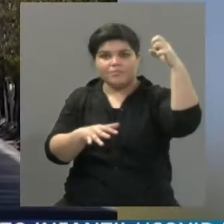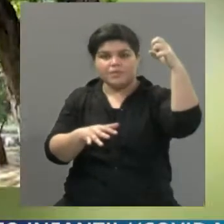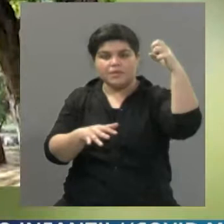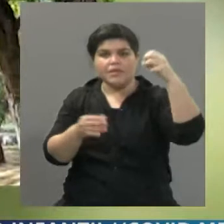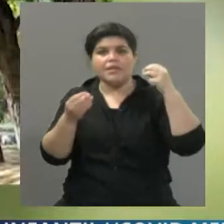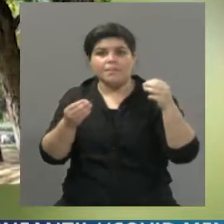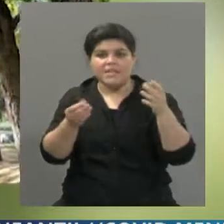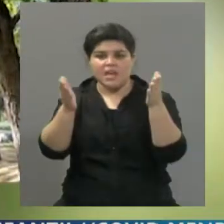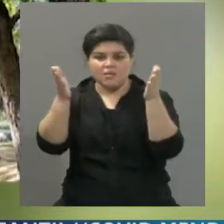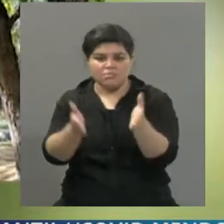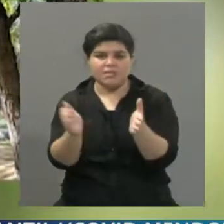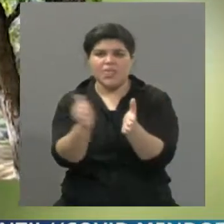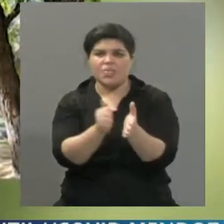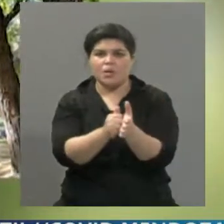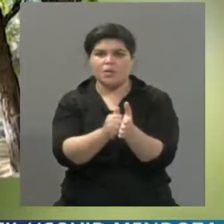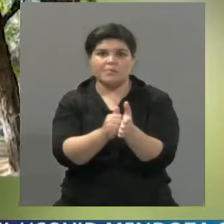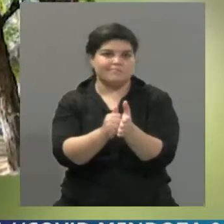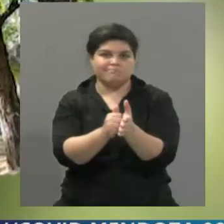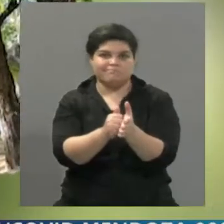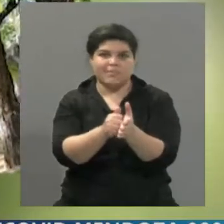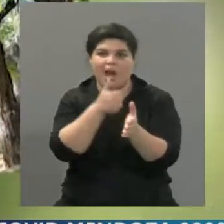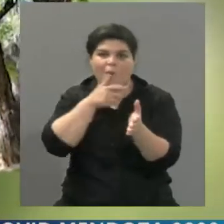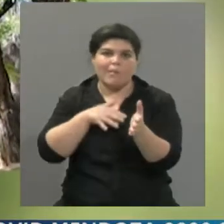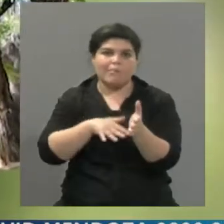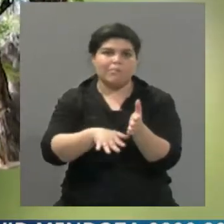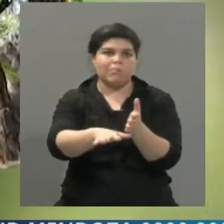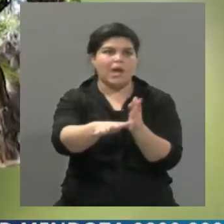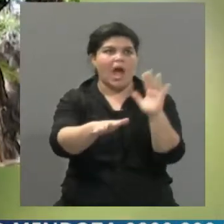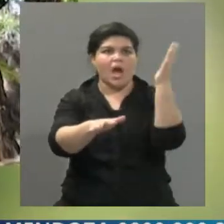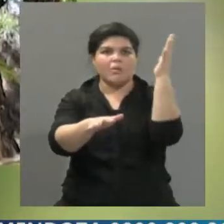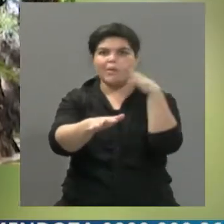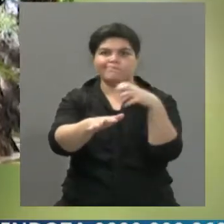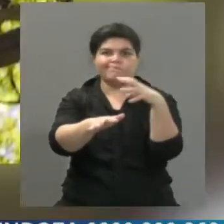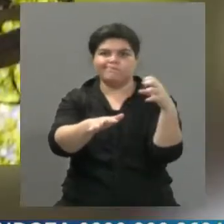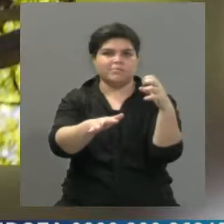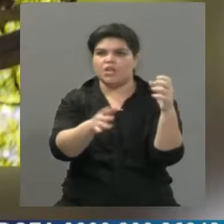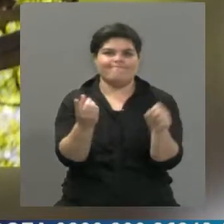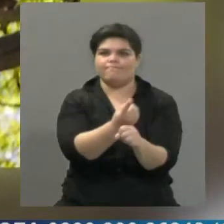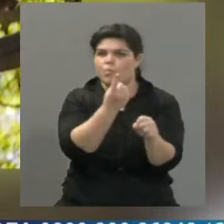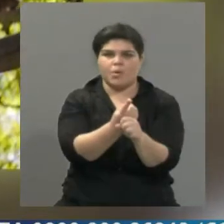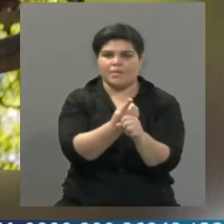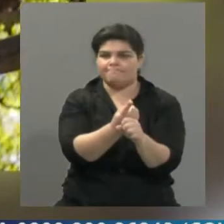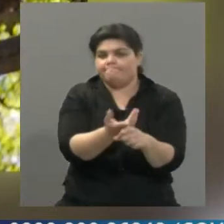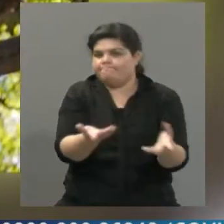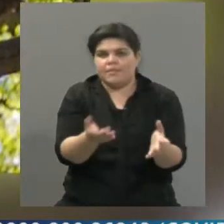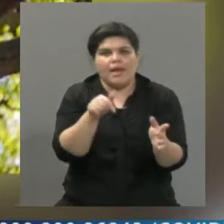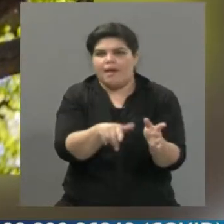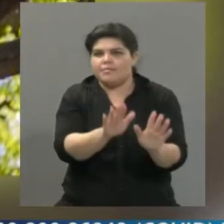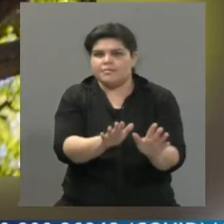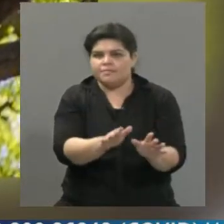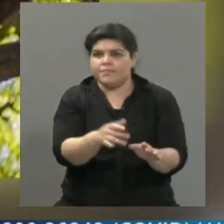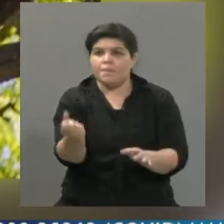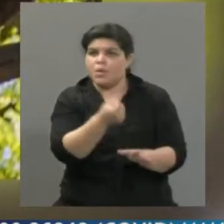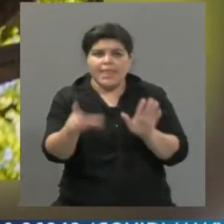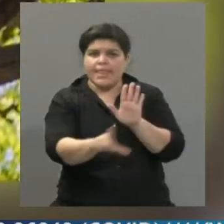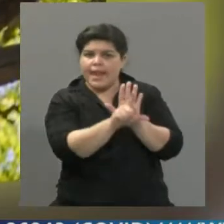árbol la saluda y pasa de largo. Claro. Tendría que ser como marca la ley es clarísima, tiene que ser el